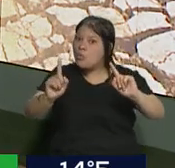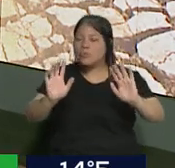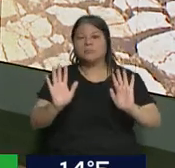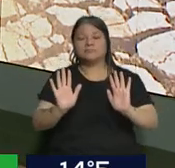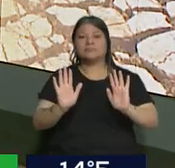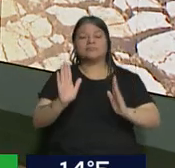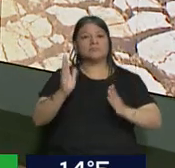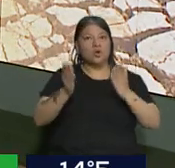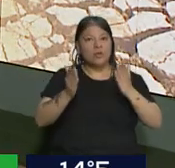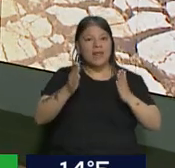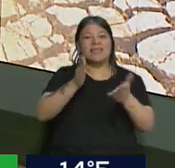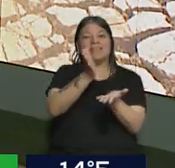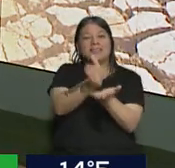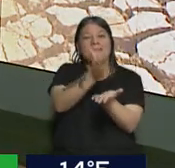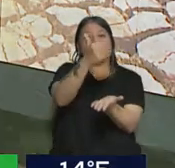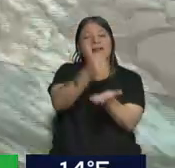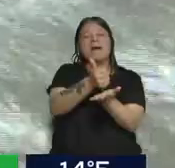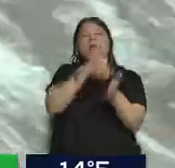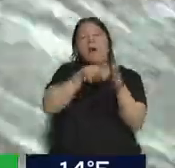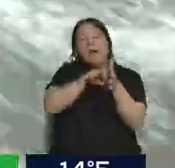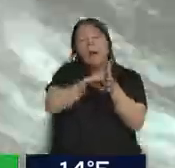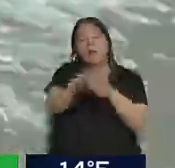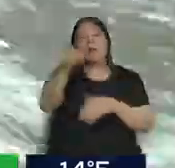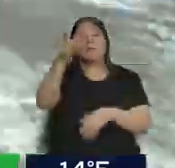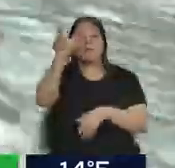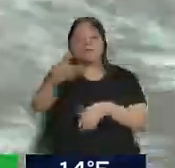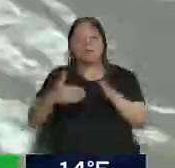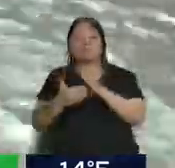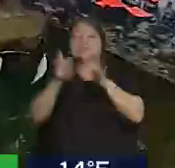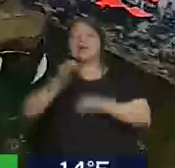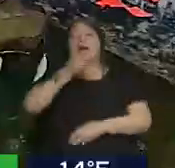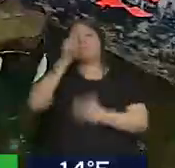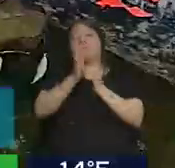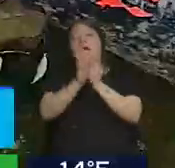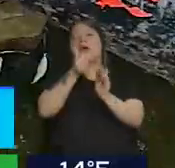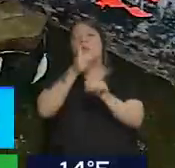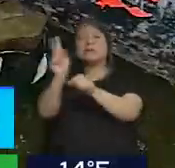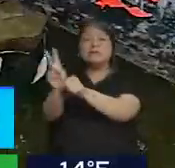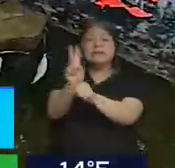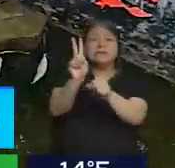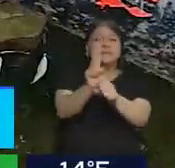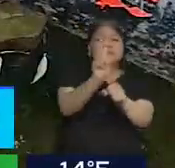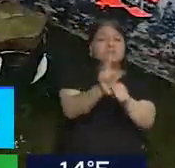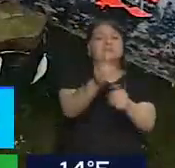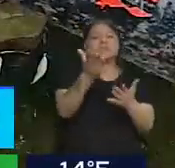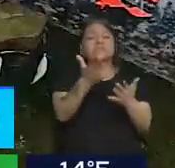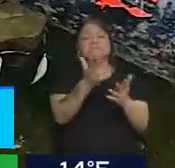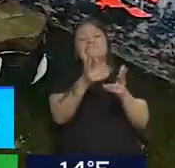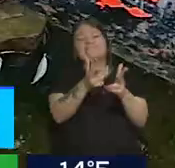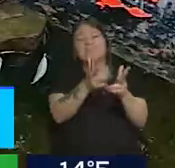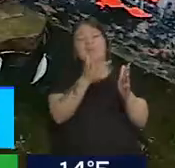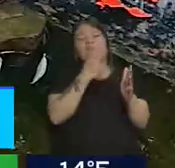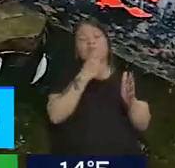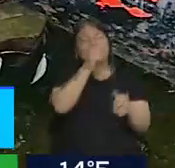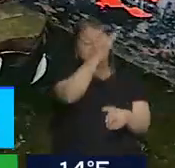comparación que hacían desde irrigación para pedirnos que cuidemos el agua? Y lo comparaban con aquel productor que está acostumbrado a